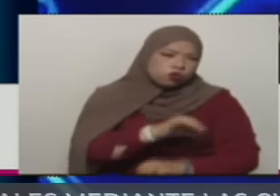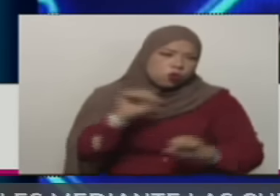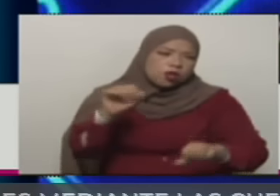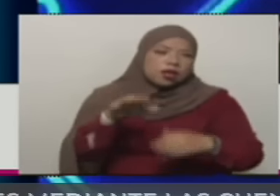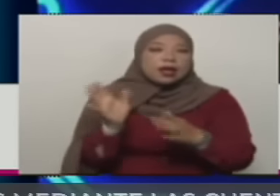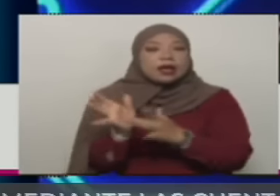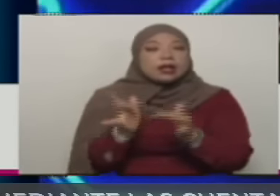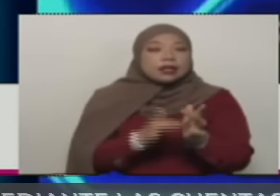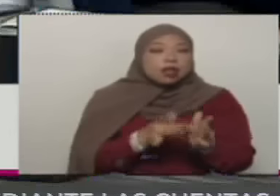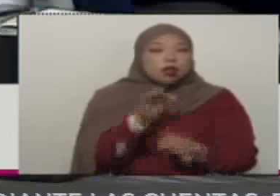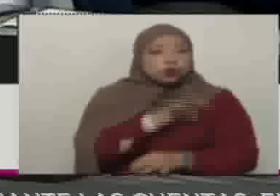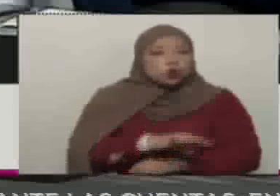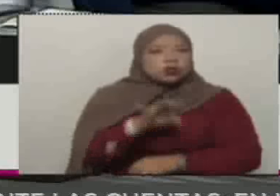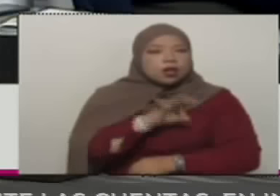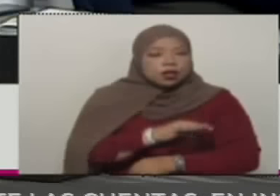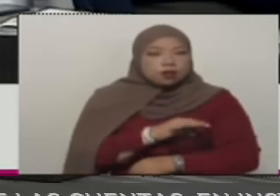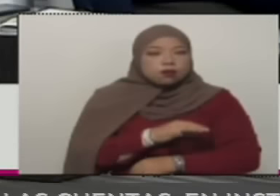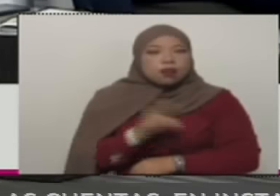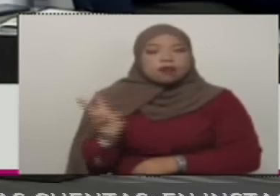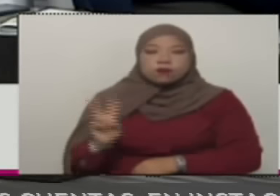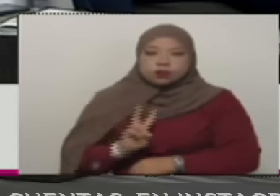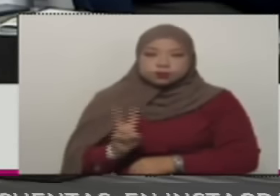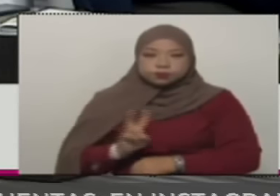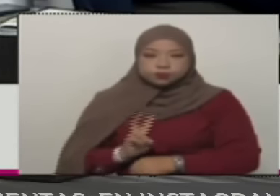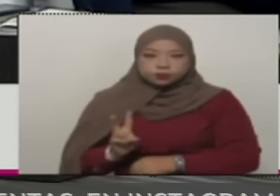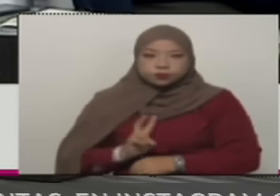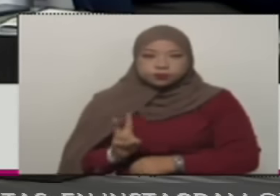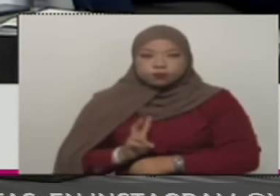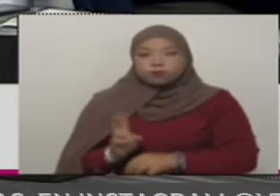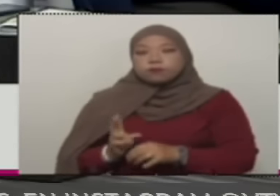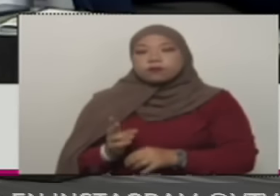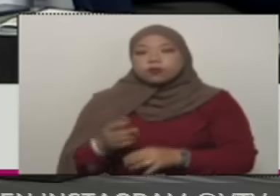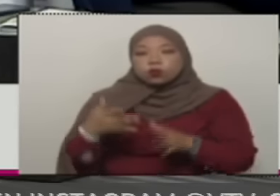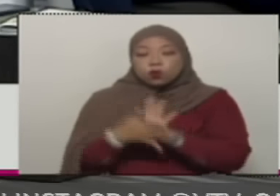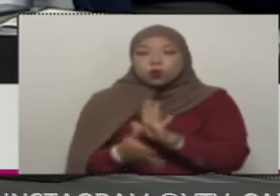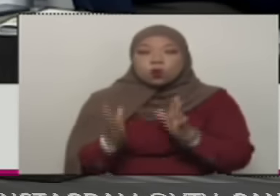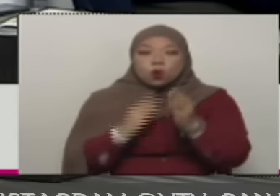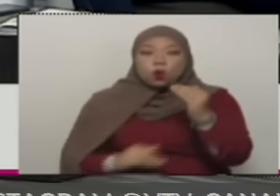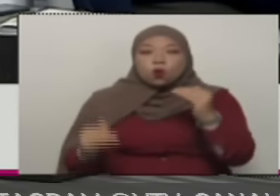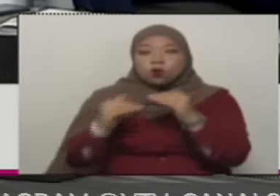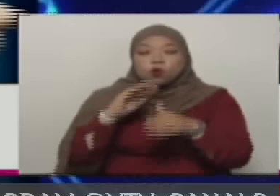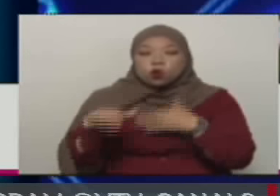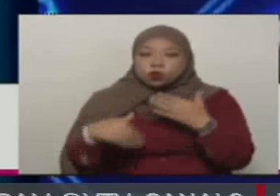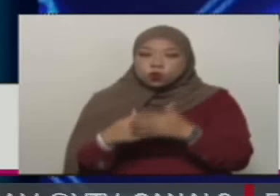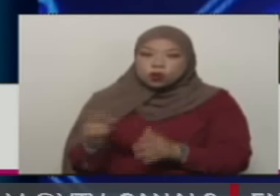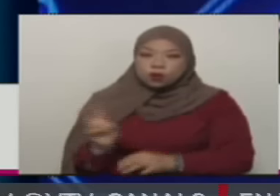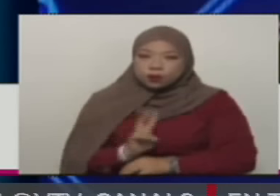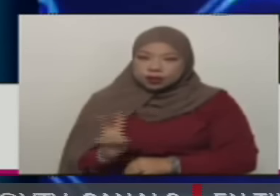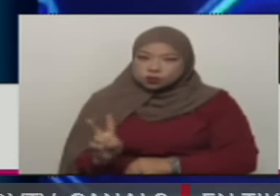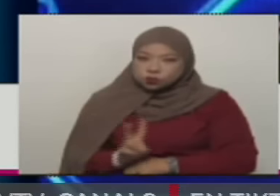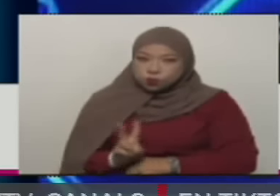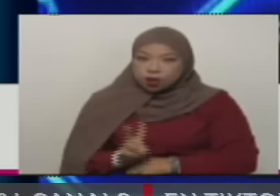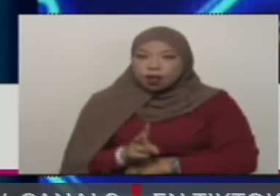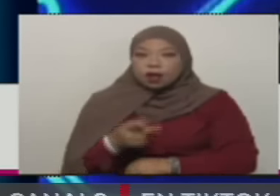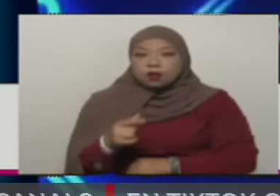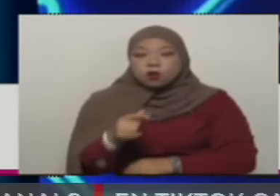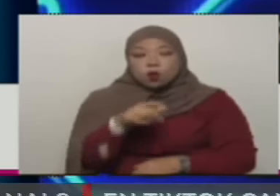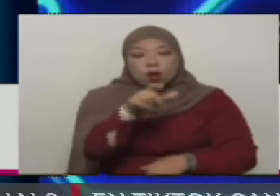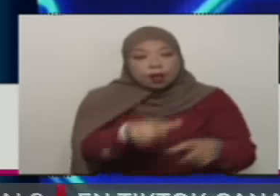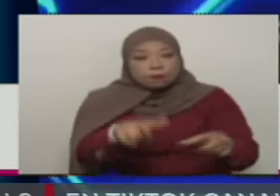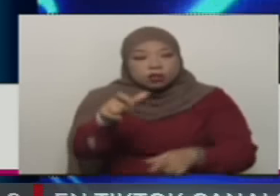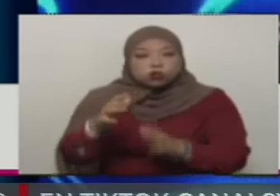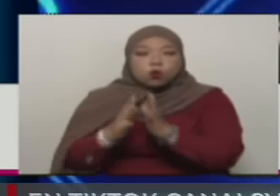cristiano, socialista de Venezuela. Construido en consenso con todo un país. Pero hay dos elementos que también yo te podría